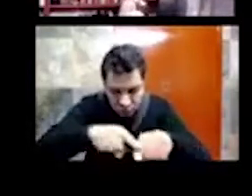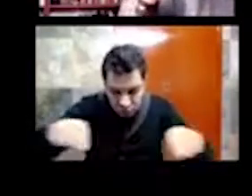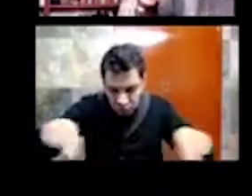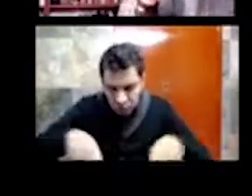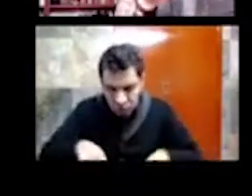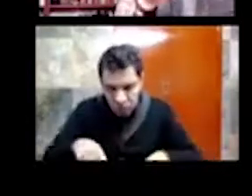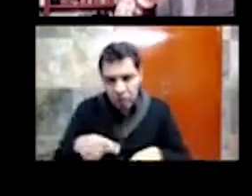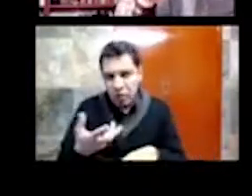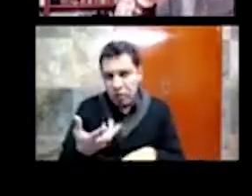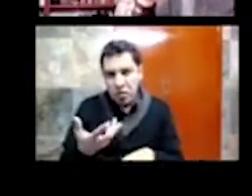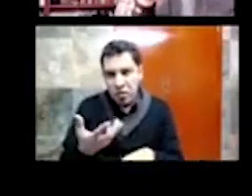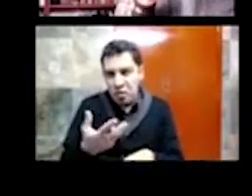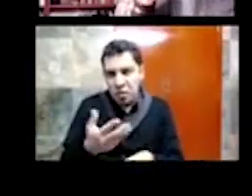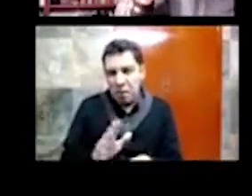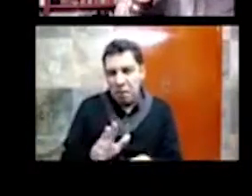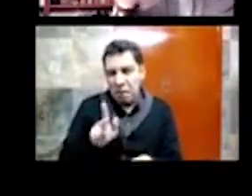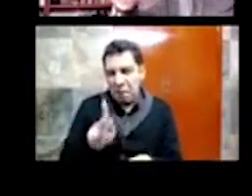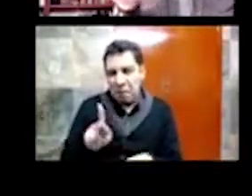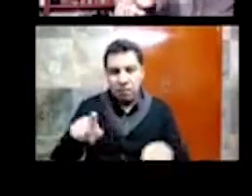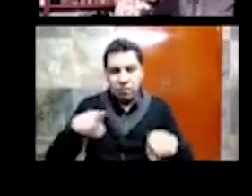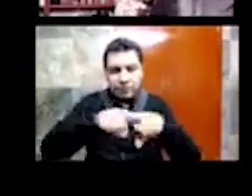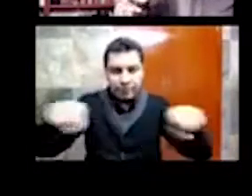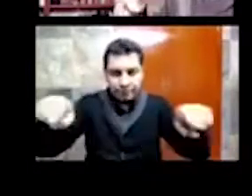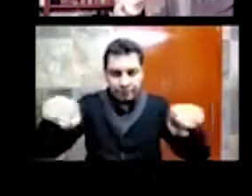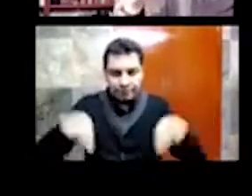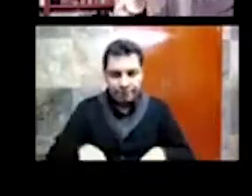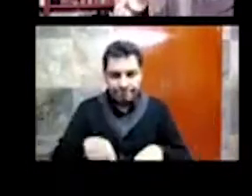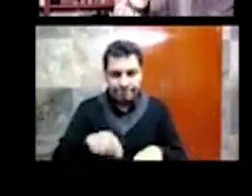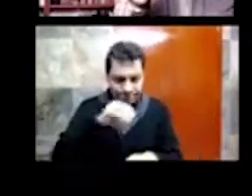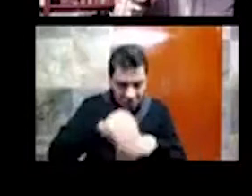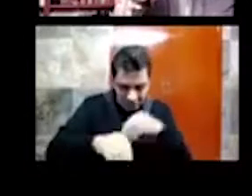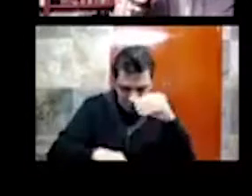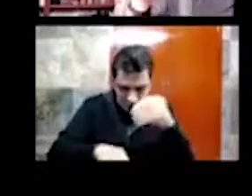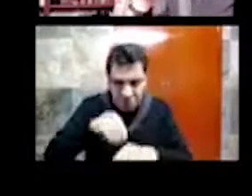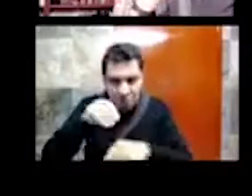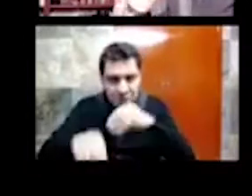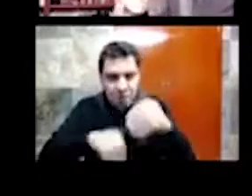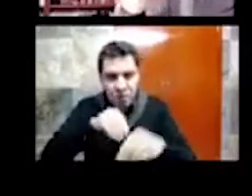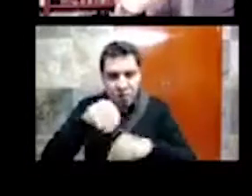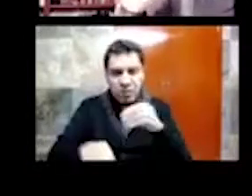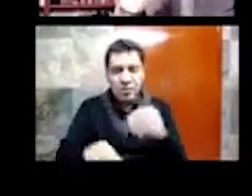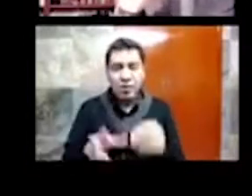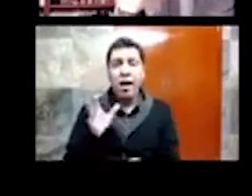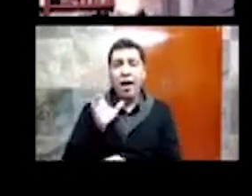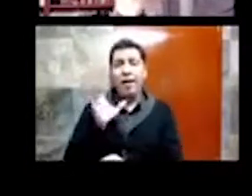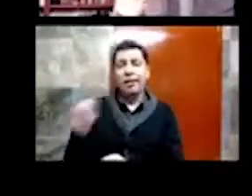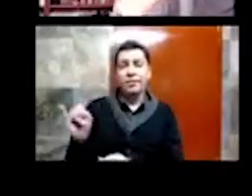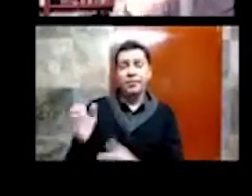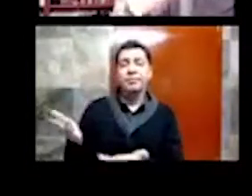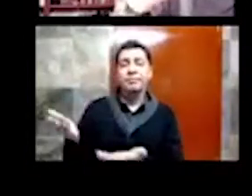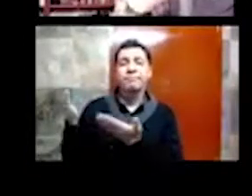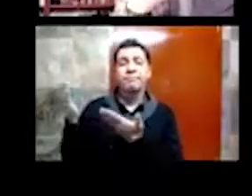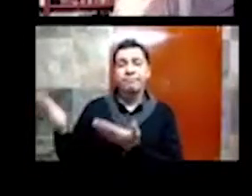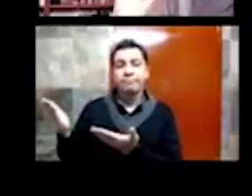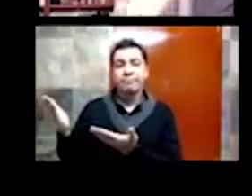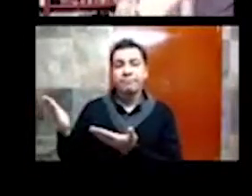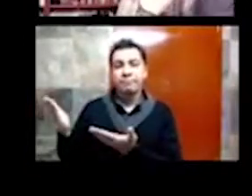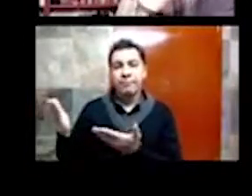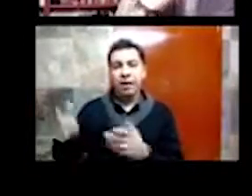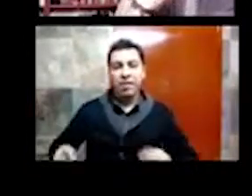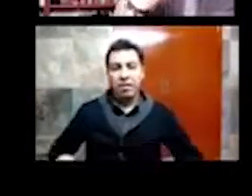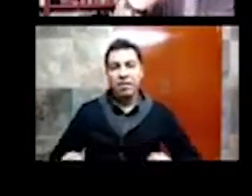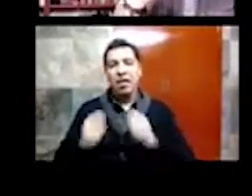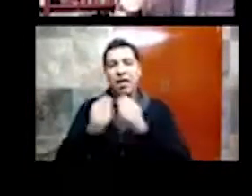las fuentes etnohistóricas y presenciales, es que se atreve, y lo hace de una